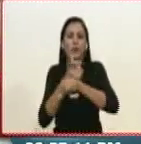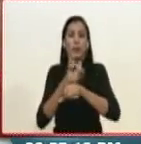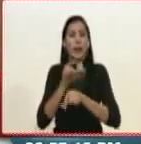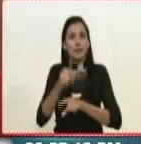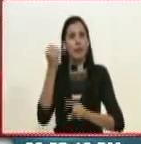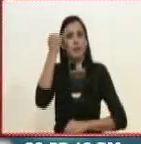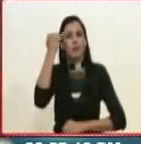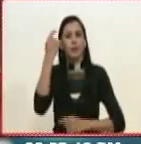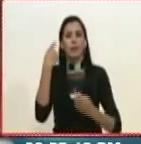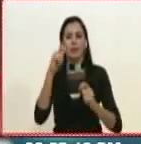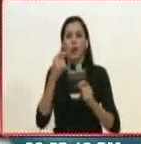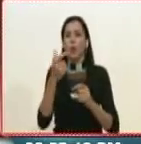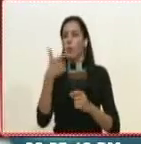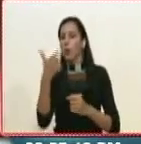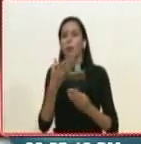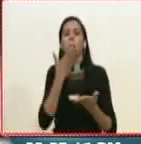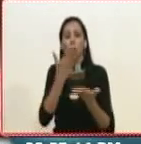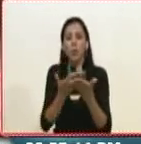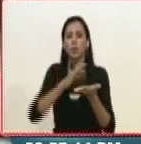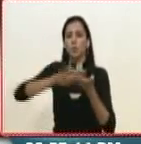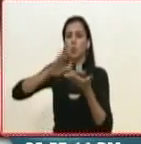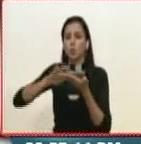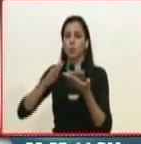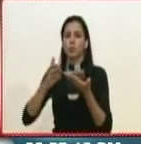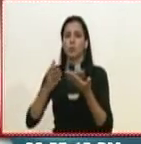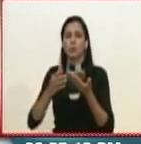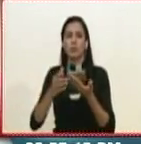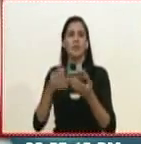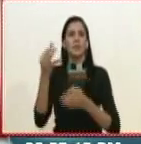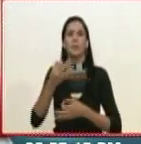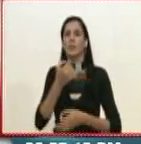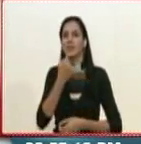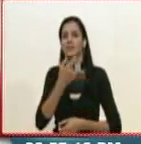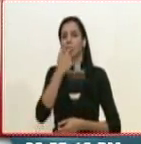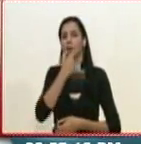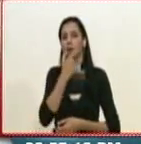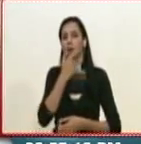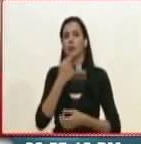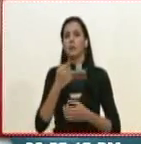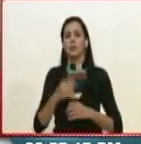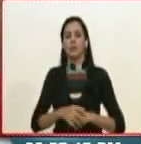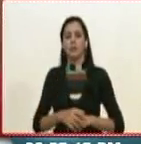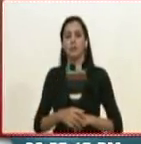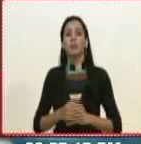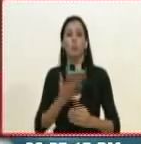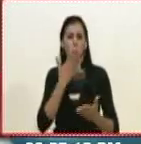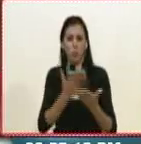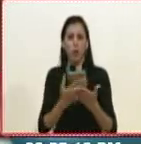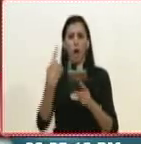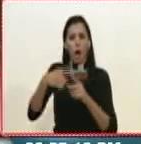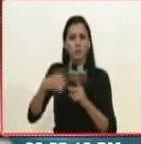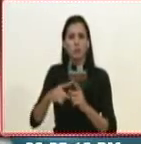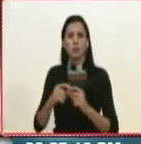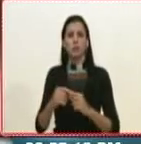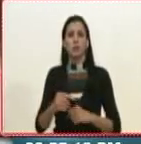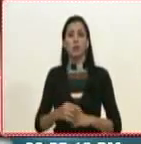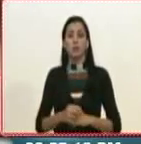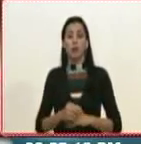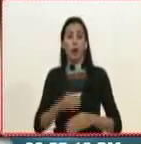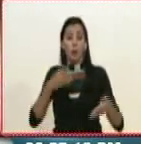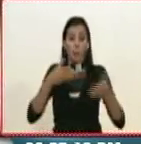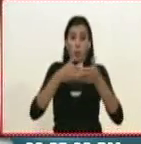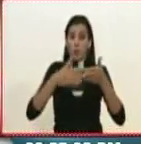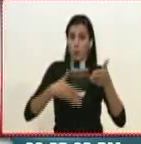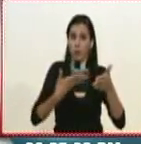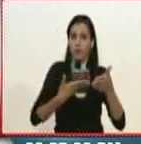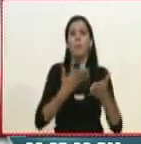idea, crear alternativas, crear propuestas. En inglés siempre decimos, you can't just oppose, you have to propose. No solo se puede oponer, pero también